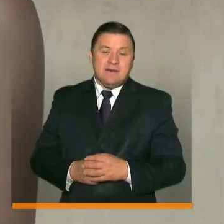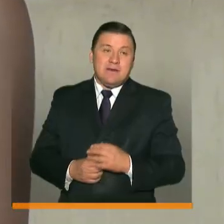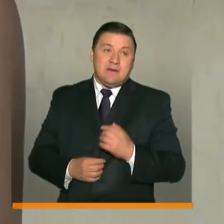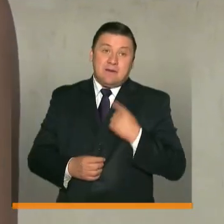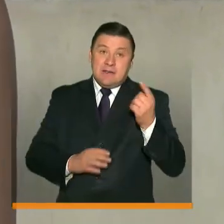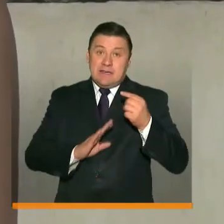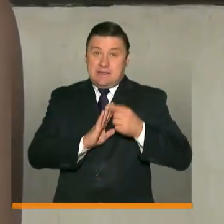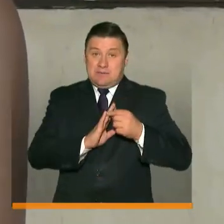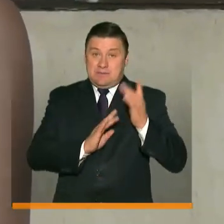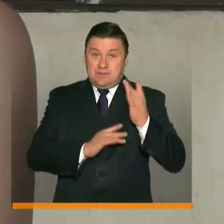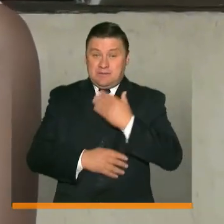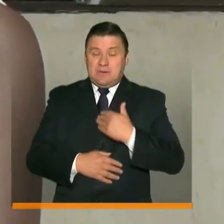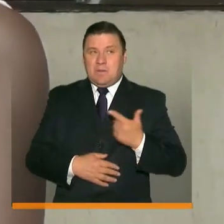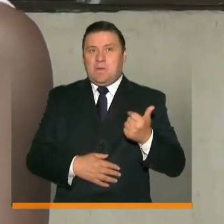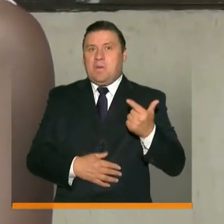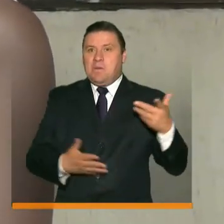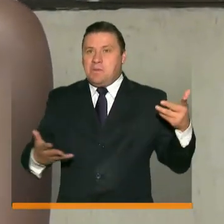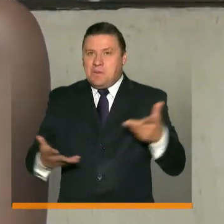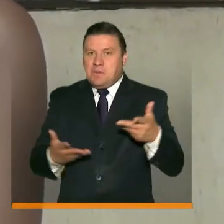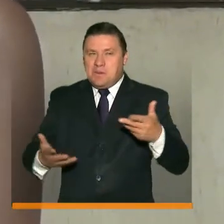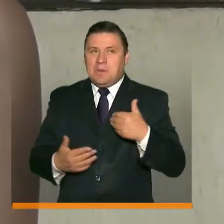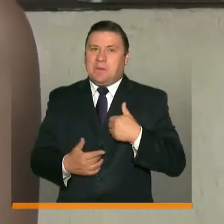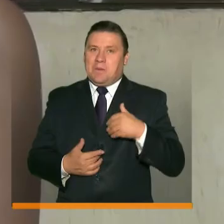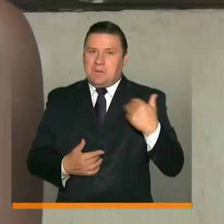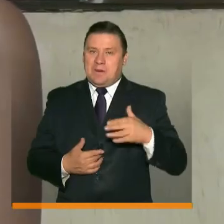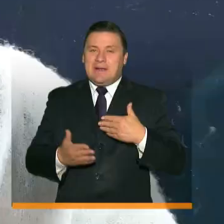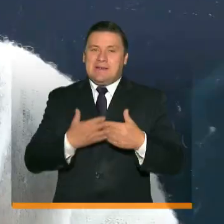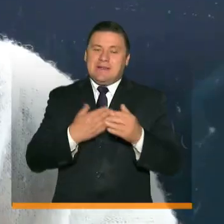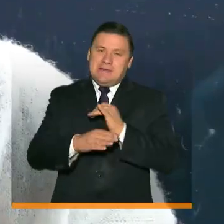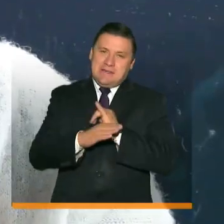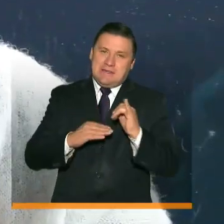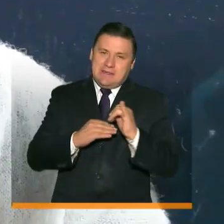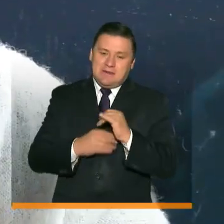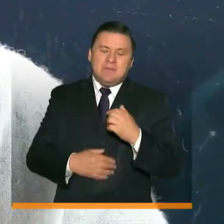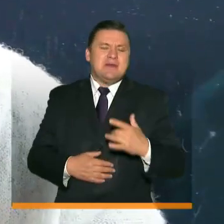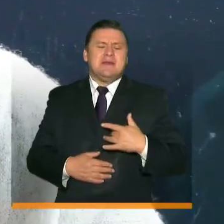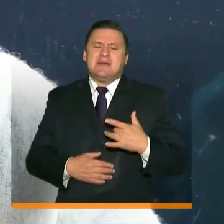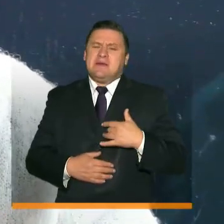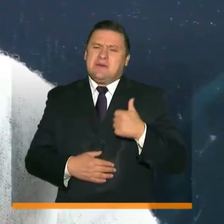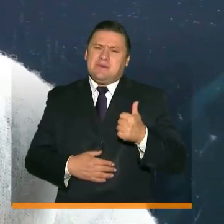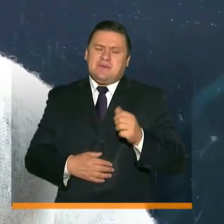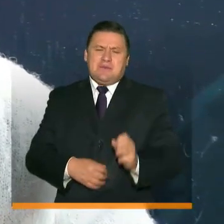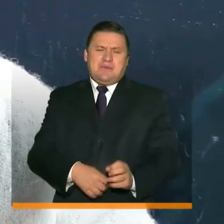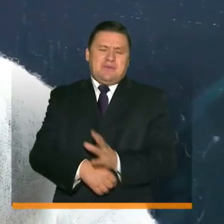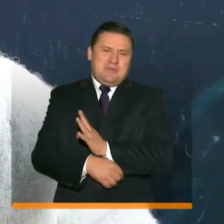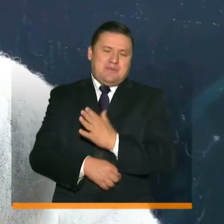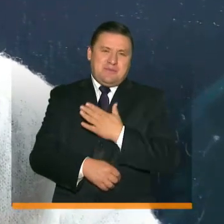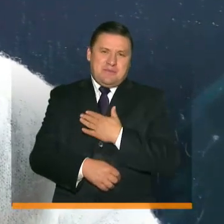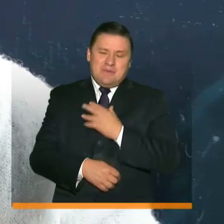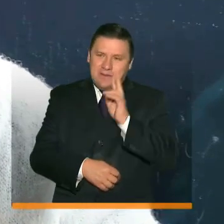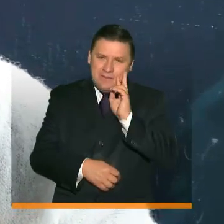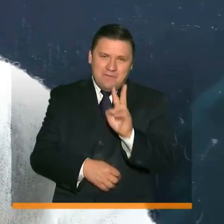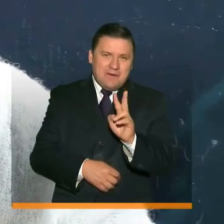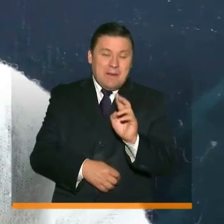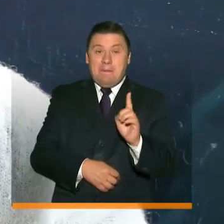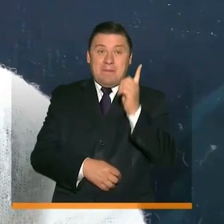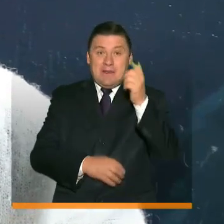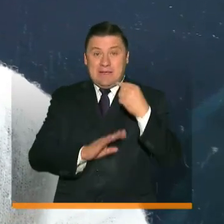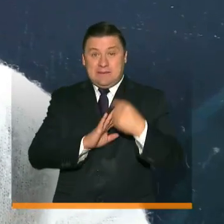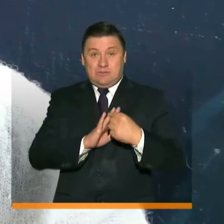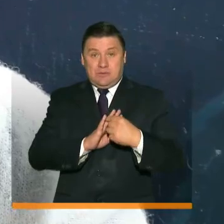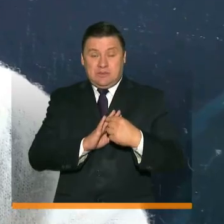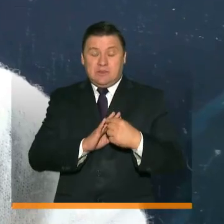dama muy colaboradora con San Andrés. Me sentí muy emocionada al ver que la primera